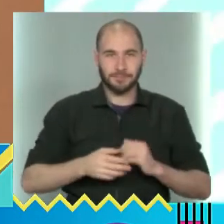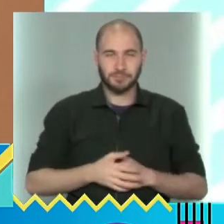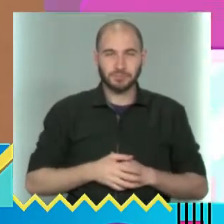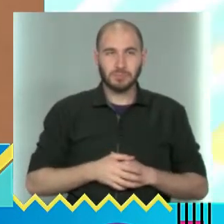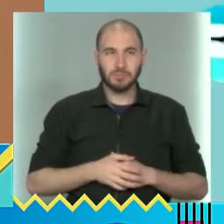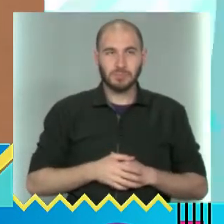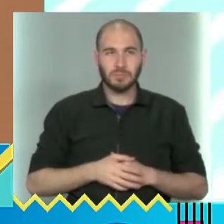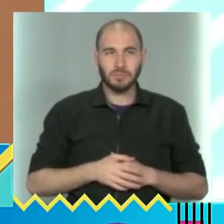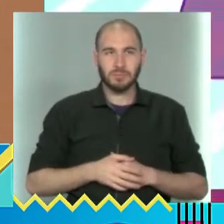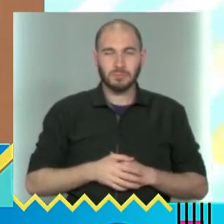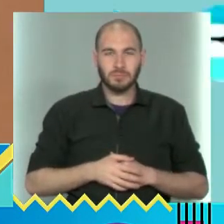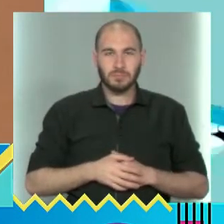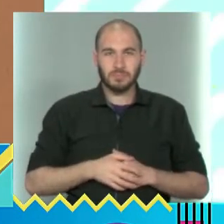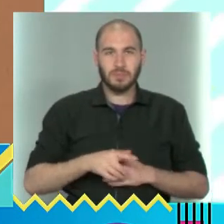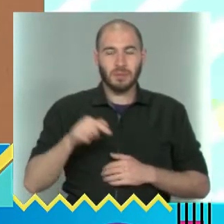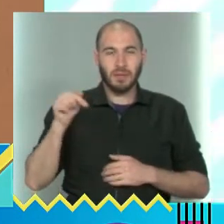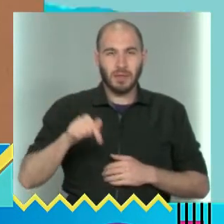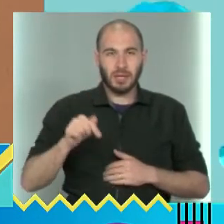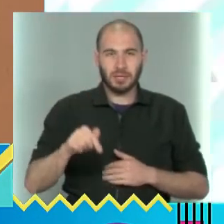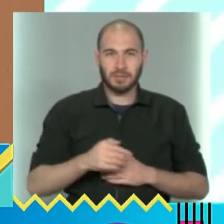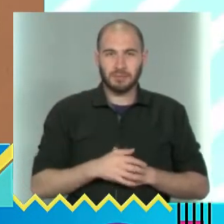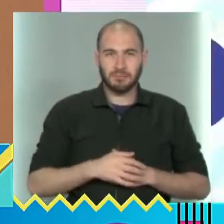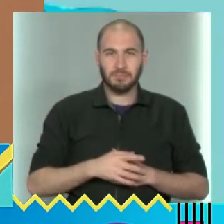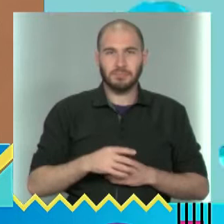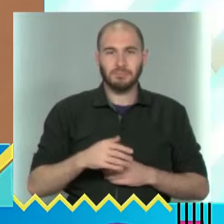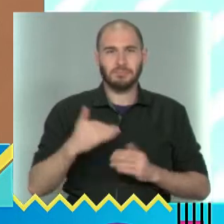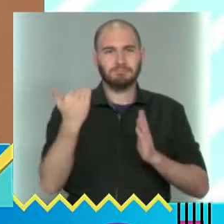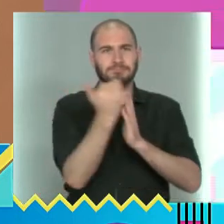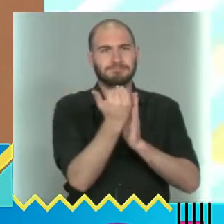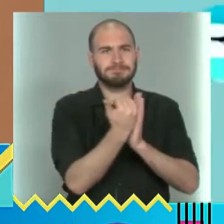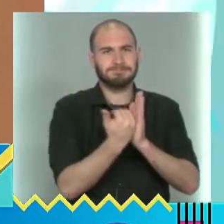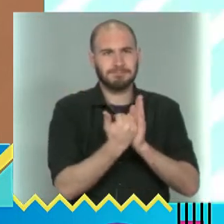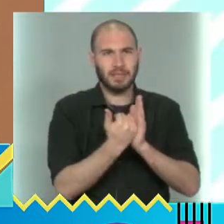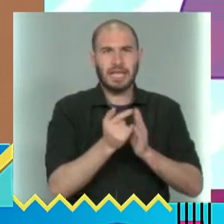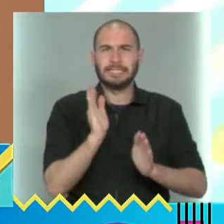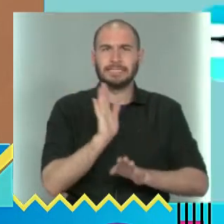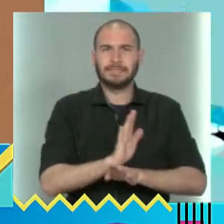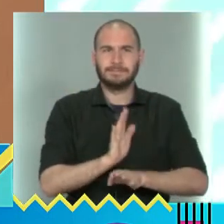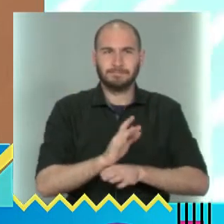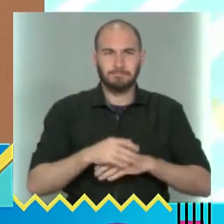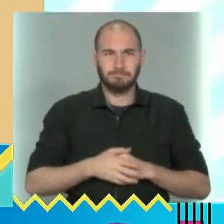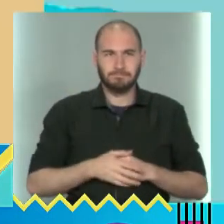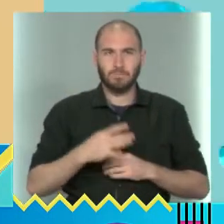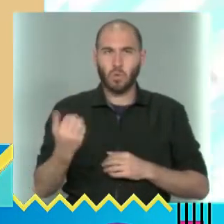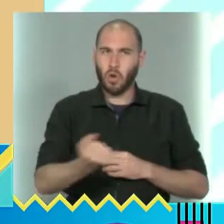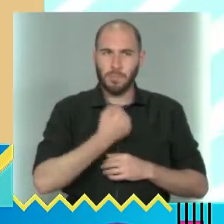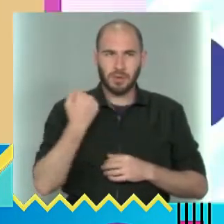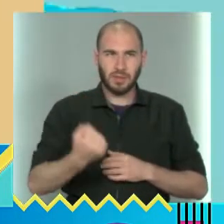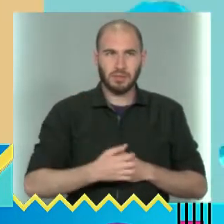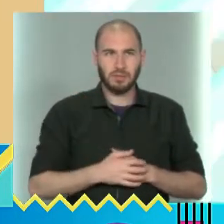bueno, iba a tener indudablemente una determinación, una significación muy